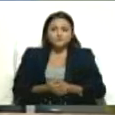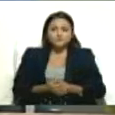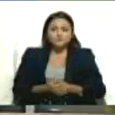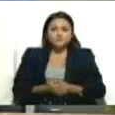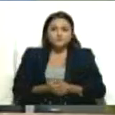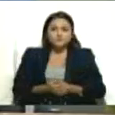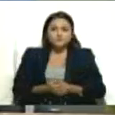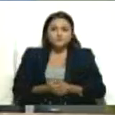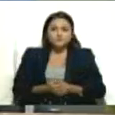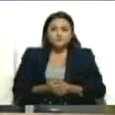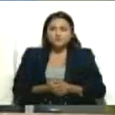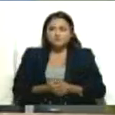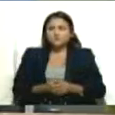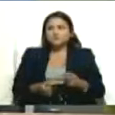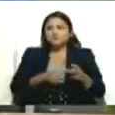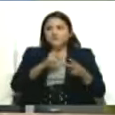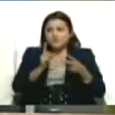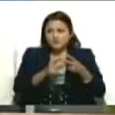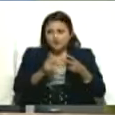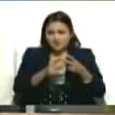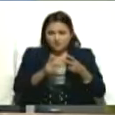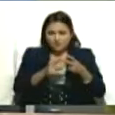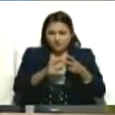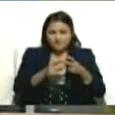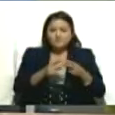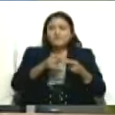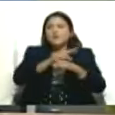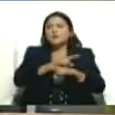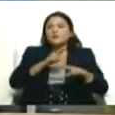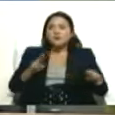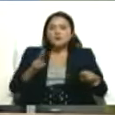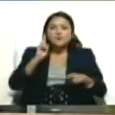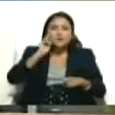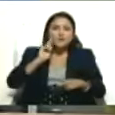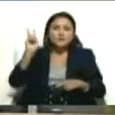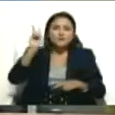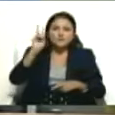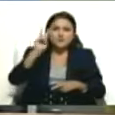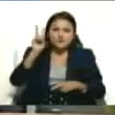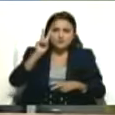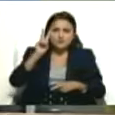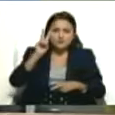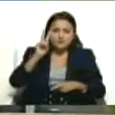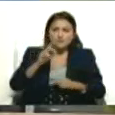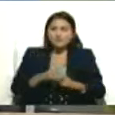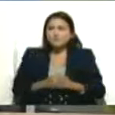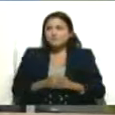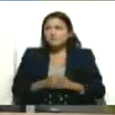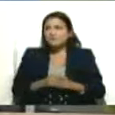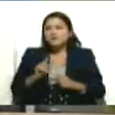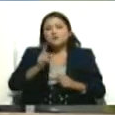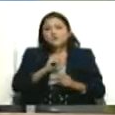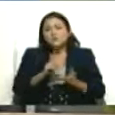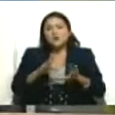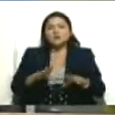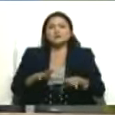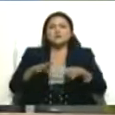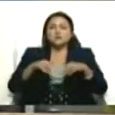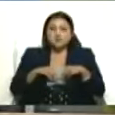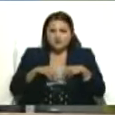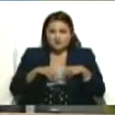Justicia. Segundo, la República Bolivariana de Venezuela no reconoce los